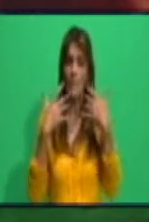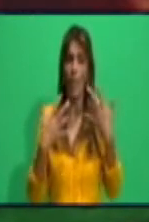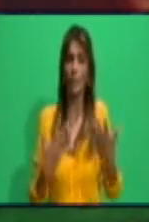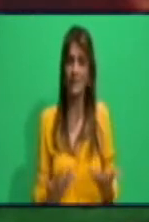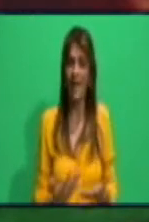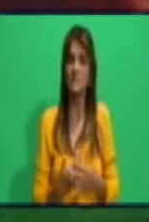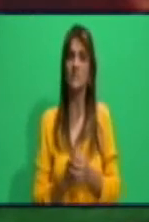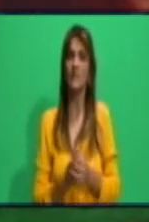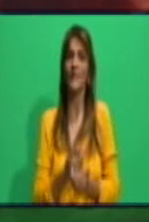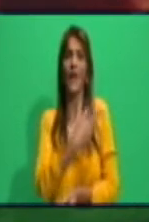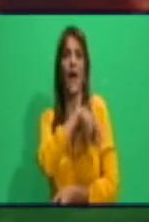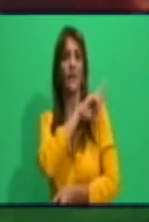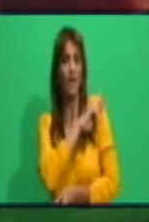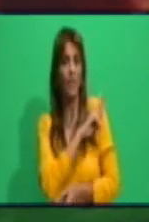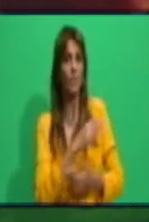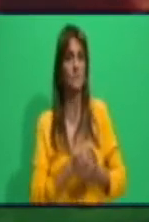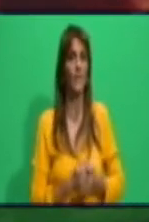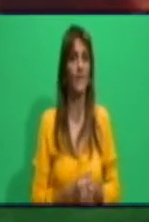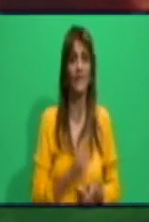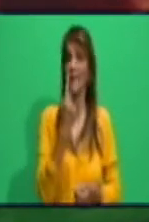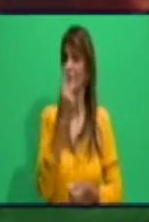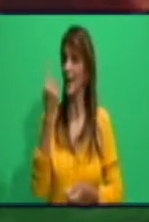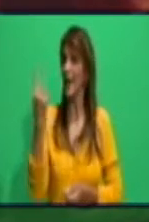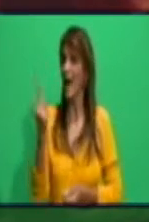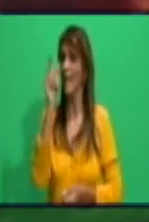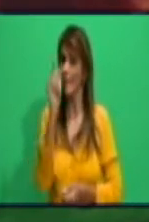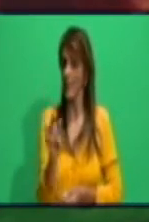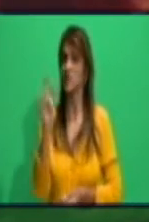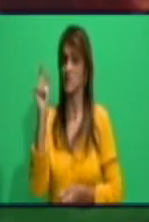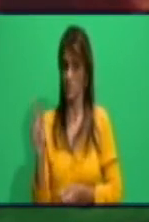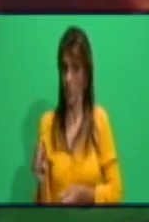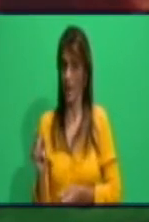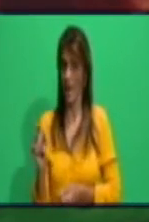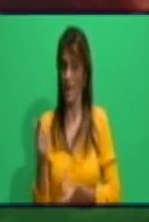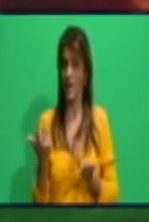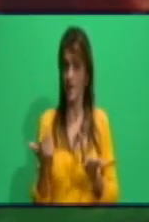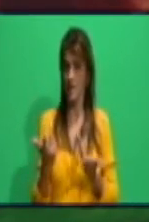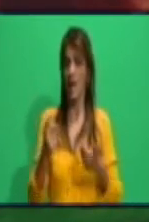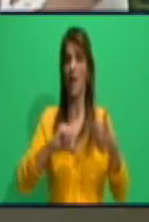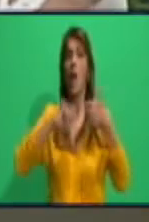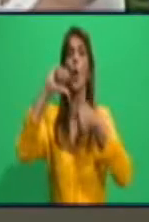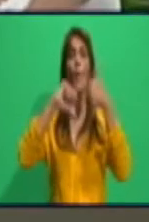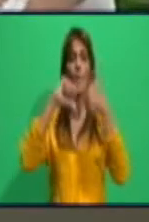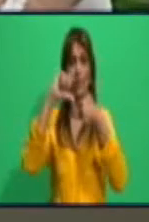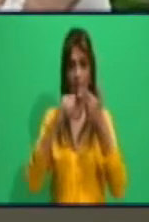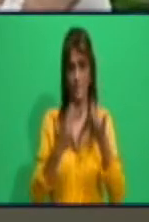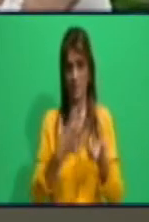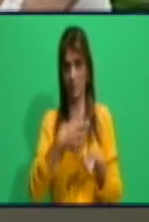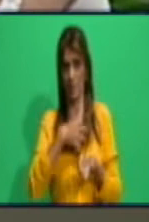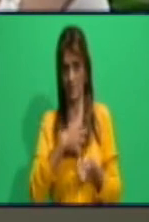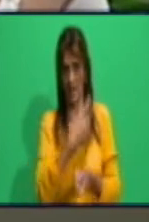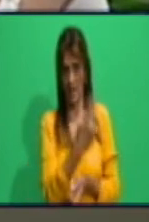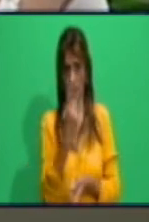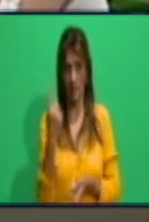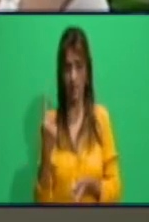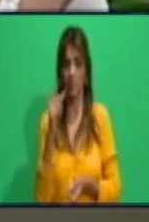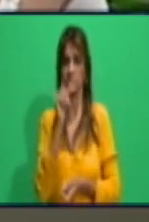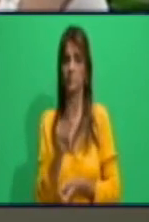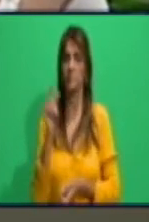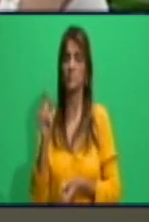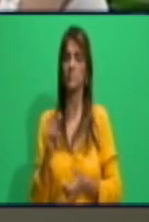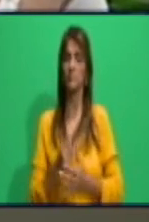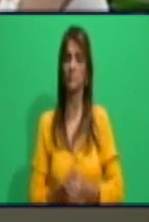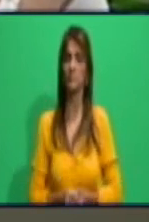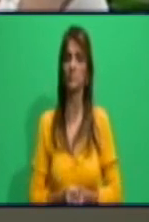la responsabilidad de cada uno de nosotros en nuestro comportamiento. Bueno, como bien explicábamos, las